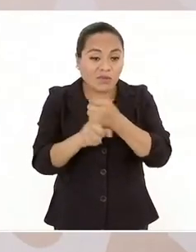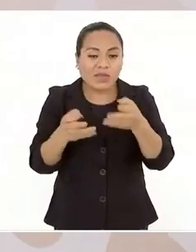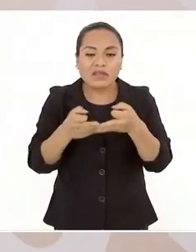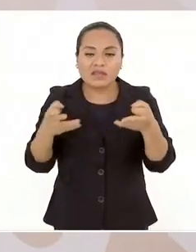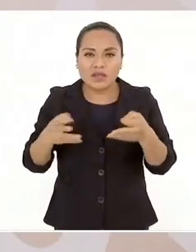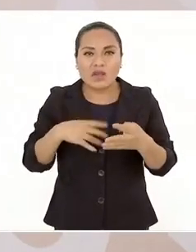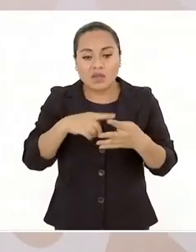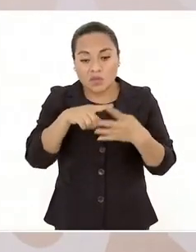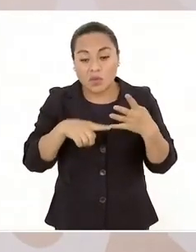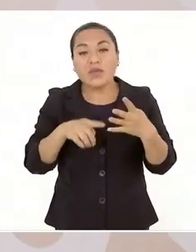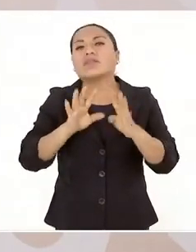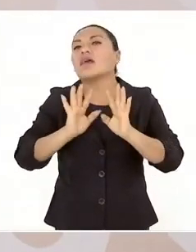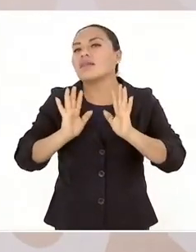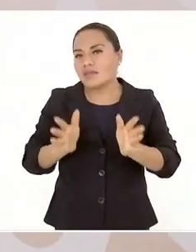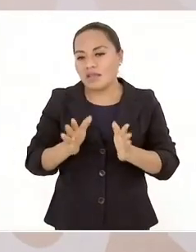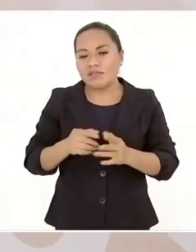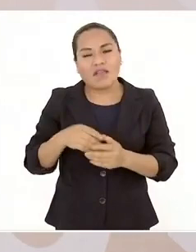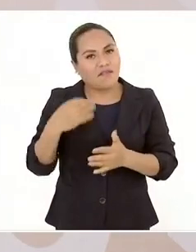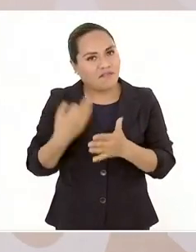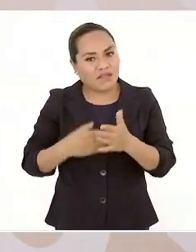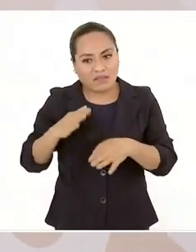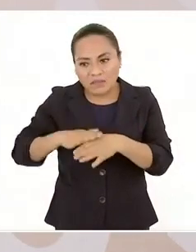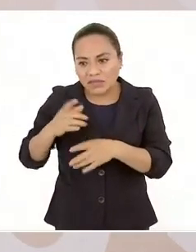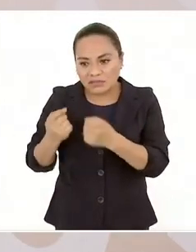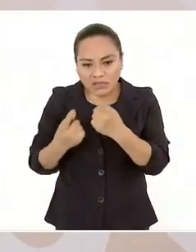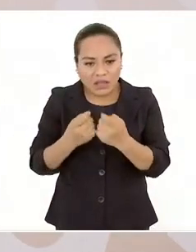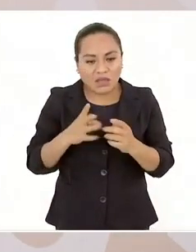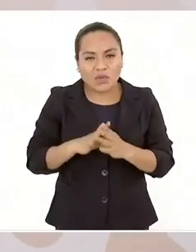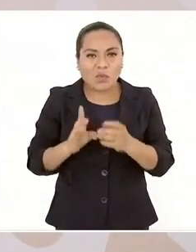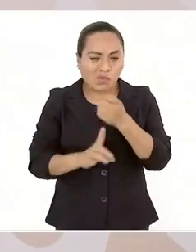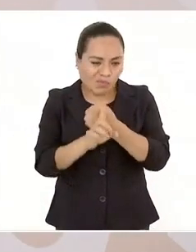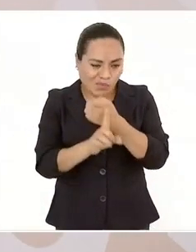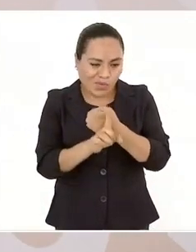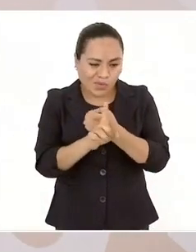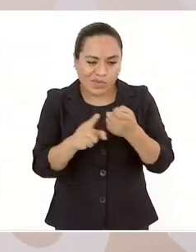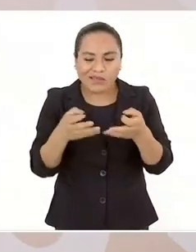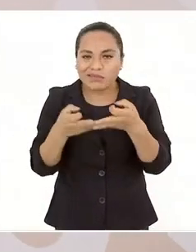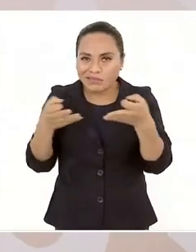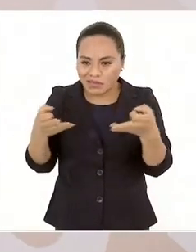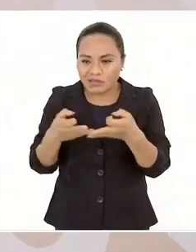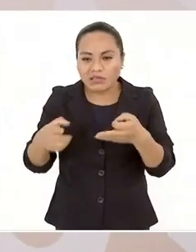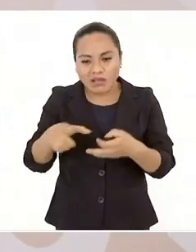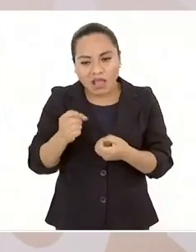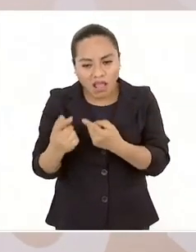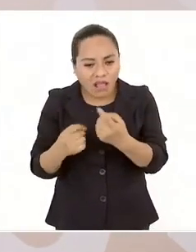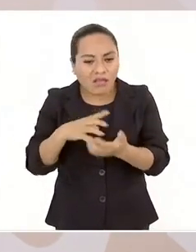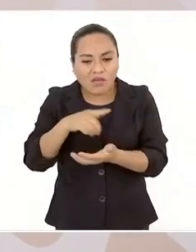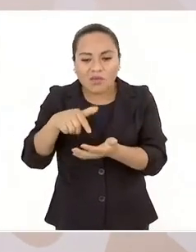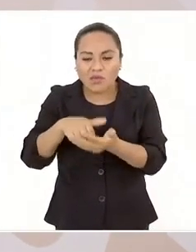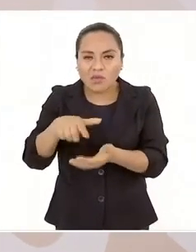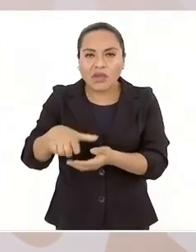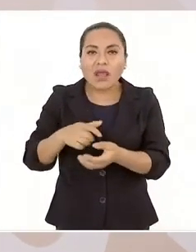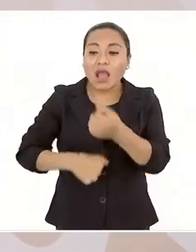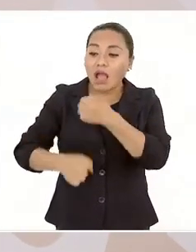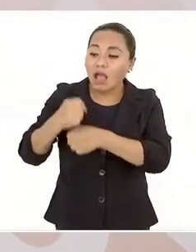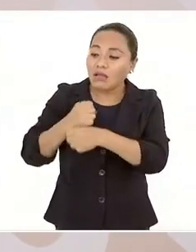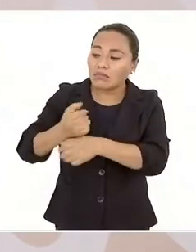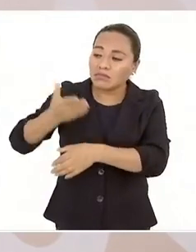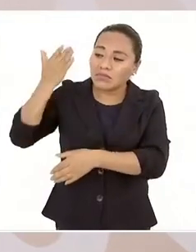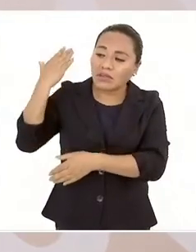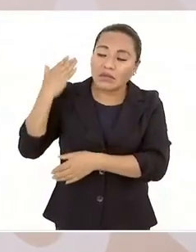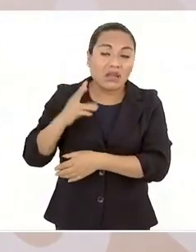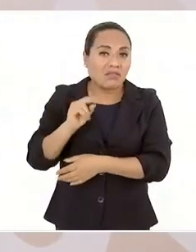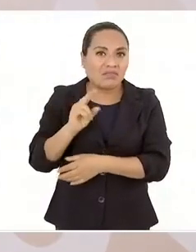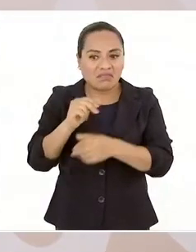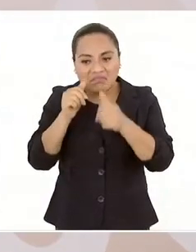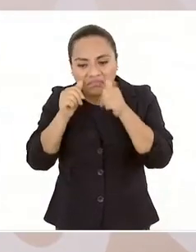concluidos, los demás están en proceso. Hay unos casos muy complejos, como decíamos, son casos que tienen décadas de no haberse atendidos.